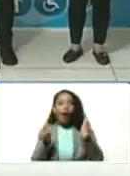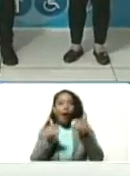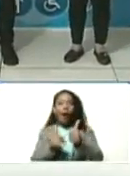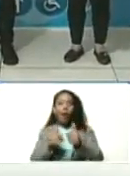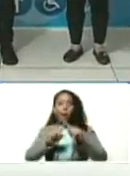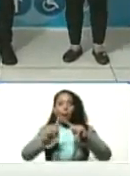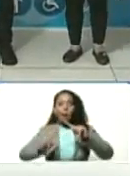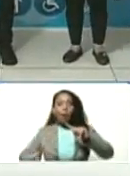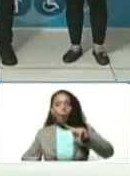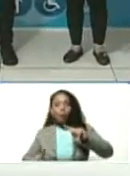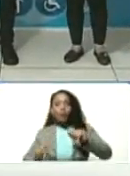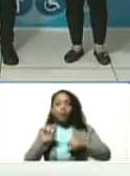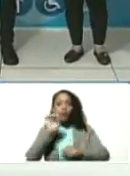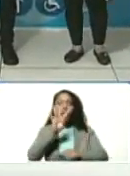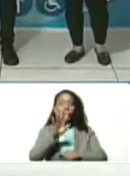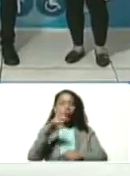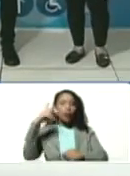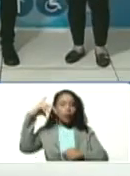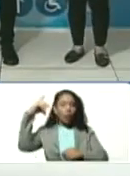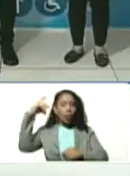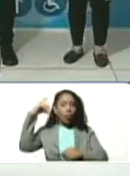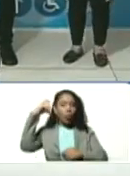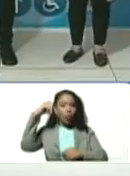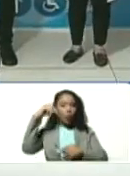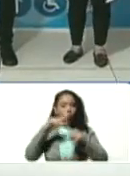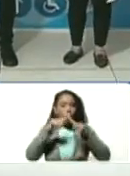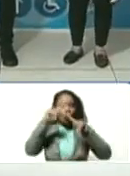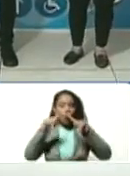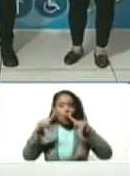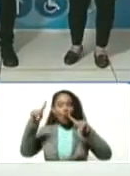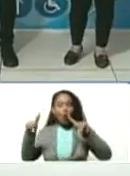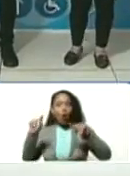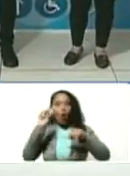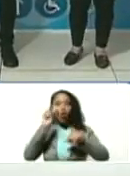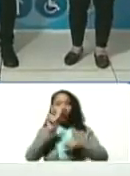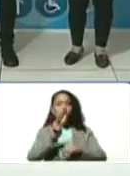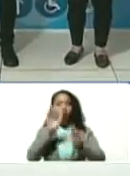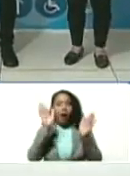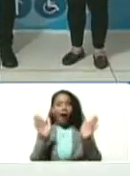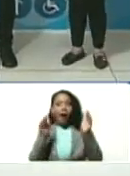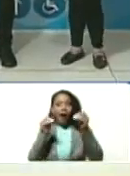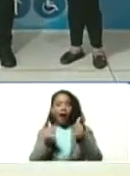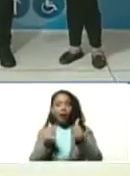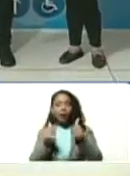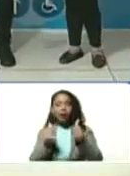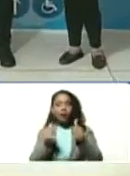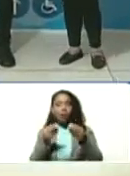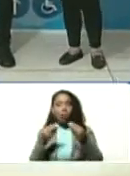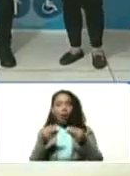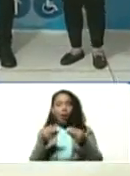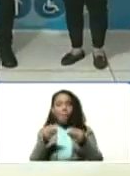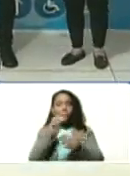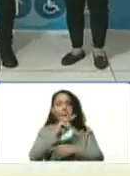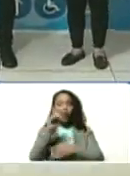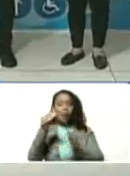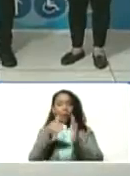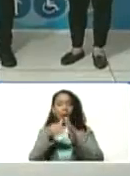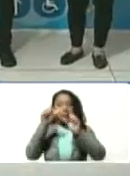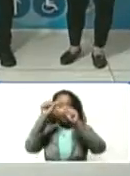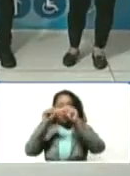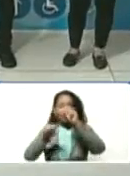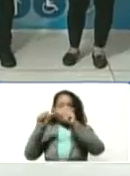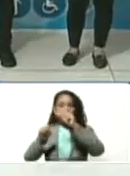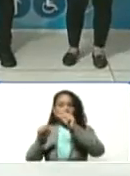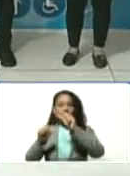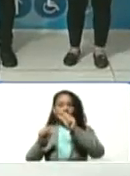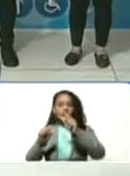cuatro cajas de pasta para electroencefalograma, dos cajas de pastas abrasivas y 20.000 pruebas para equipo de